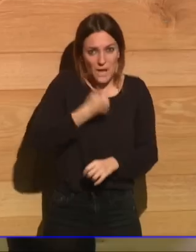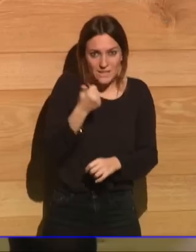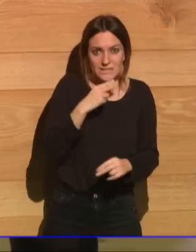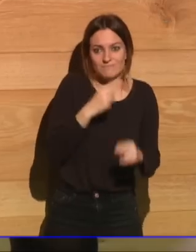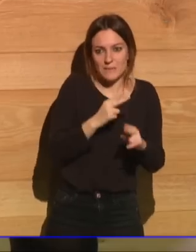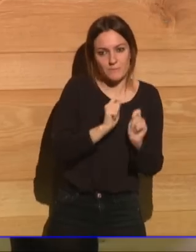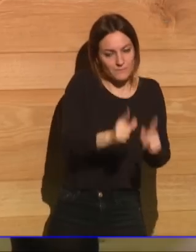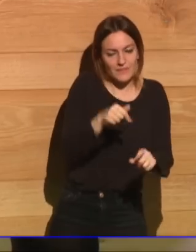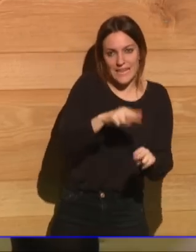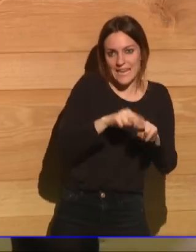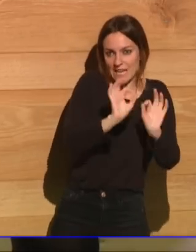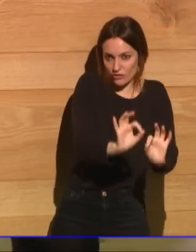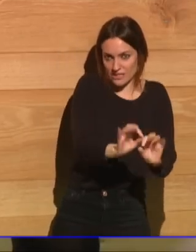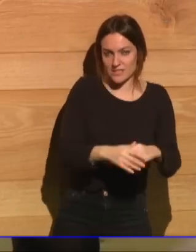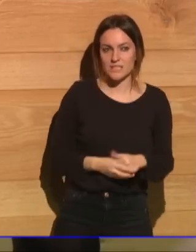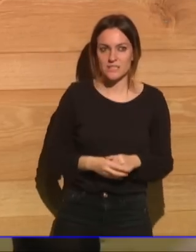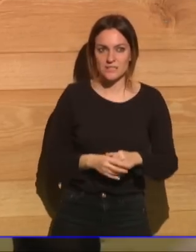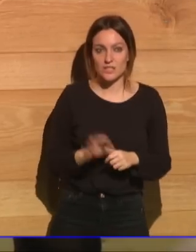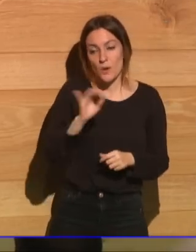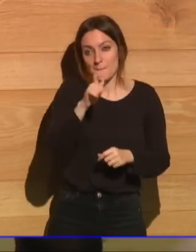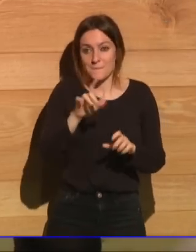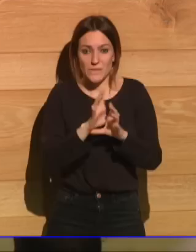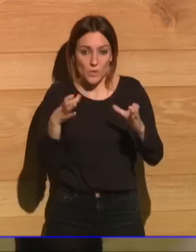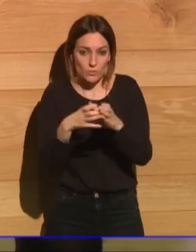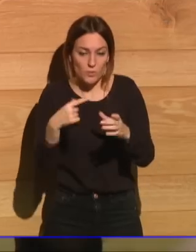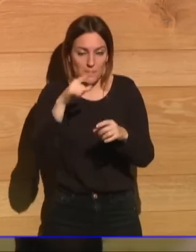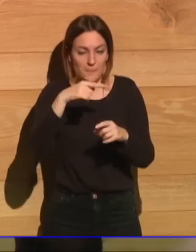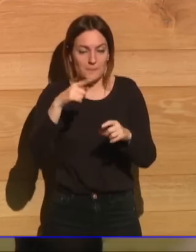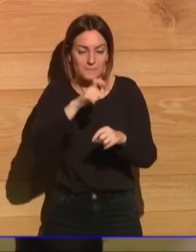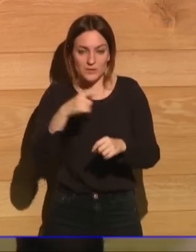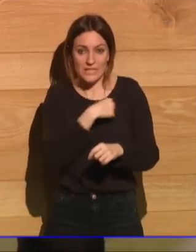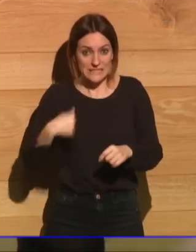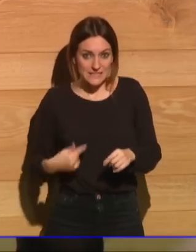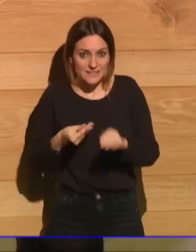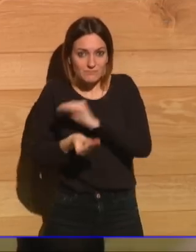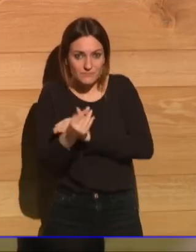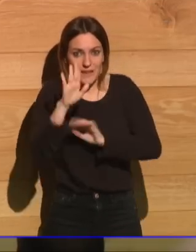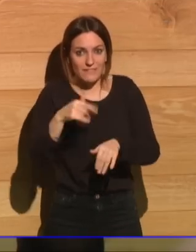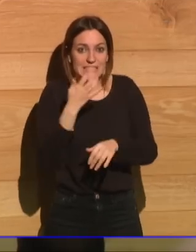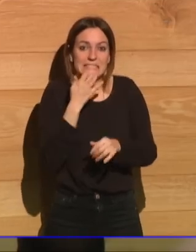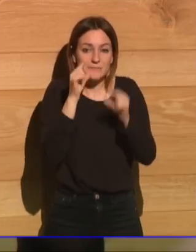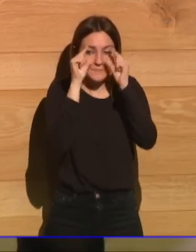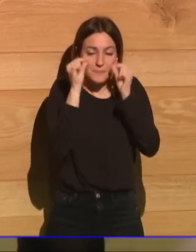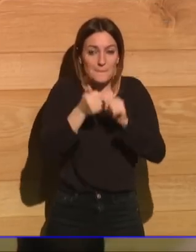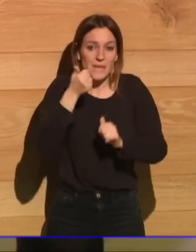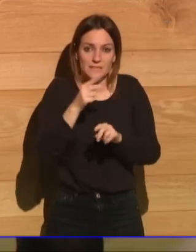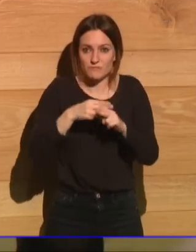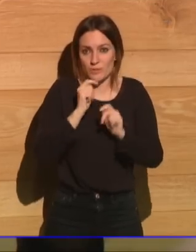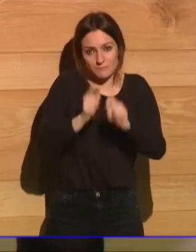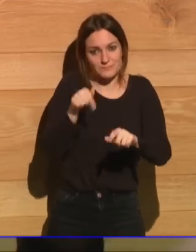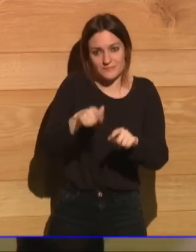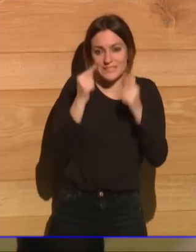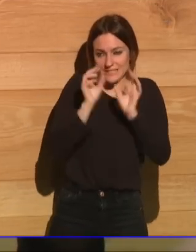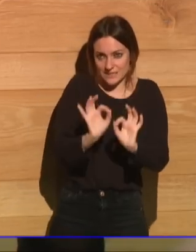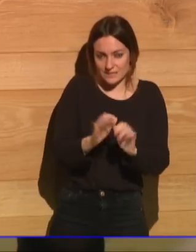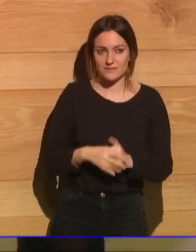un negro y un chino. Si tienes los ojos un poquito más cerrados que el de al lado, eres tú el Es chino. el chino, claro. Y si eres un poquito más oscurito, te toca a ti el negro. Pero lo que no sabía es que